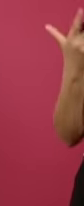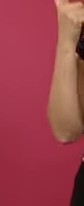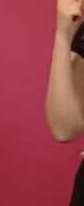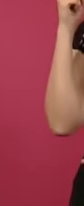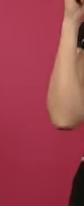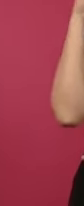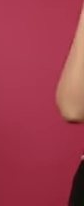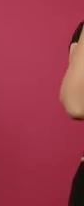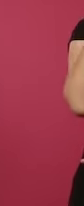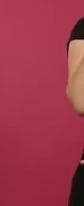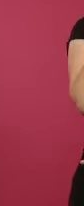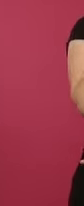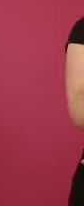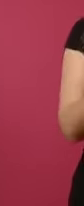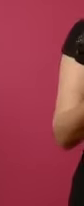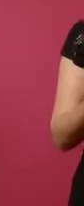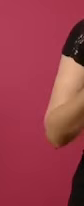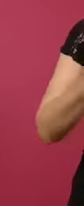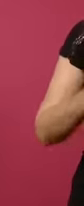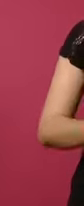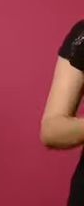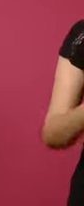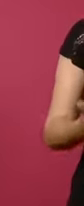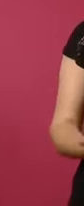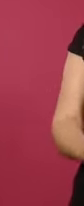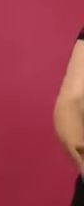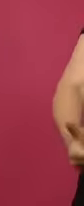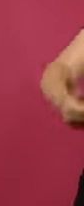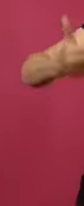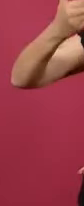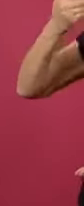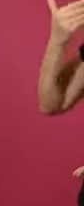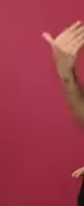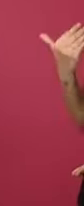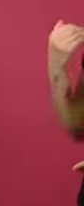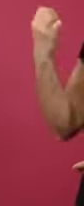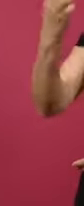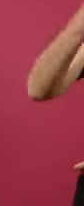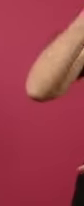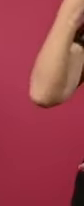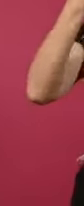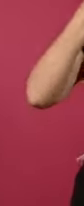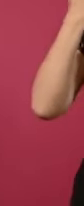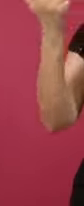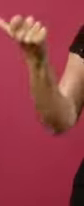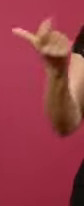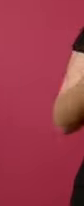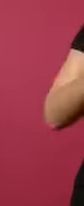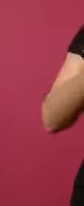con la abogacía, tiene que ver con la formación académica,